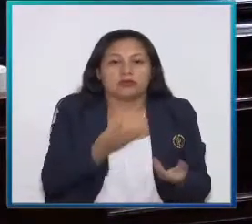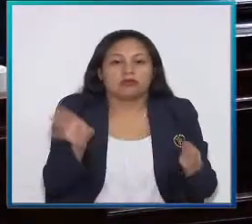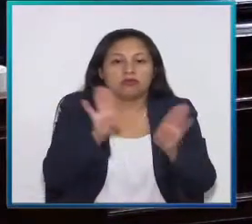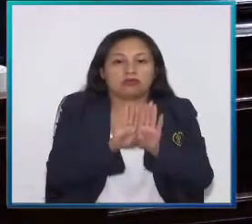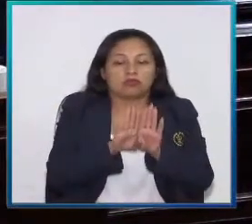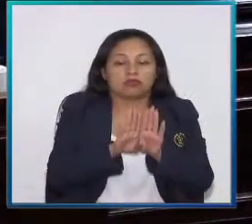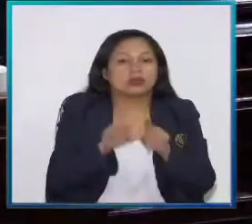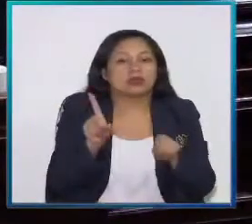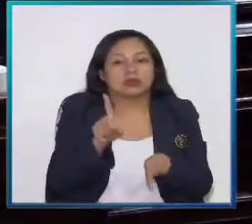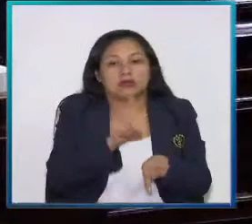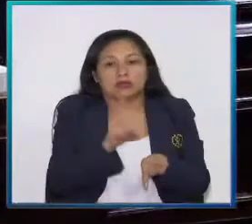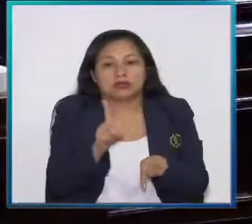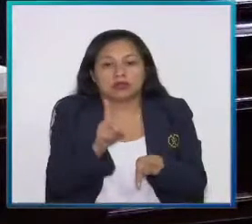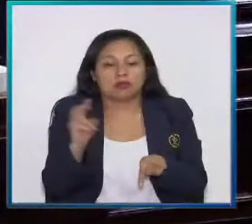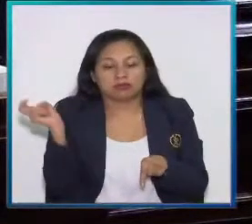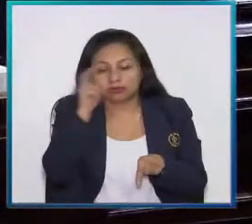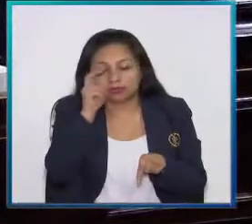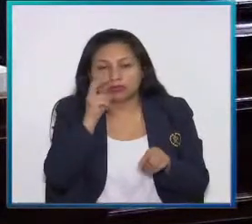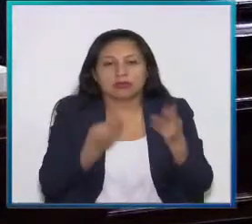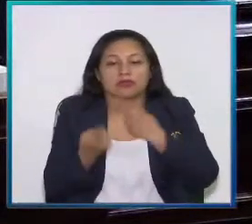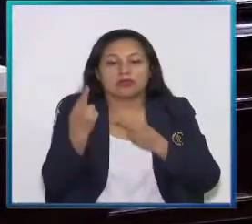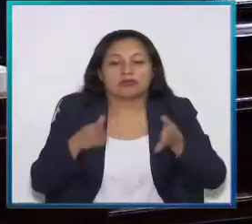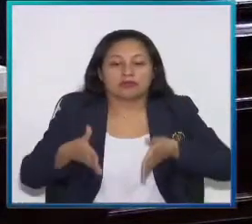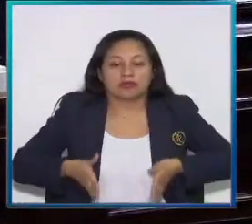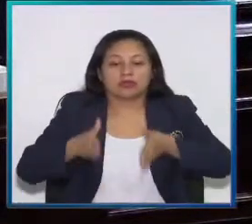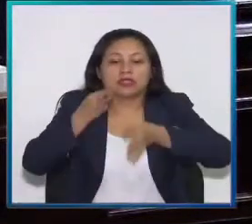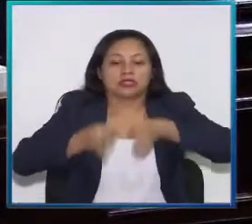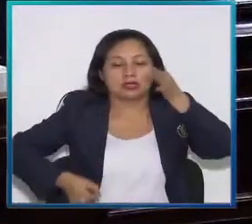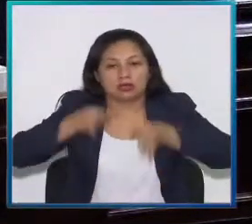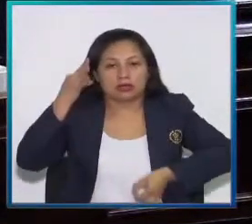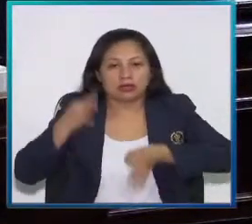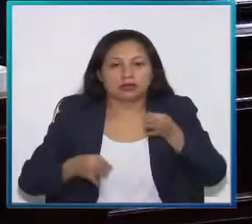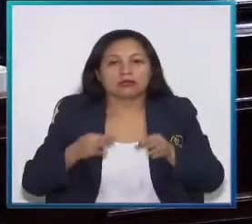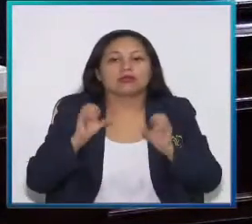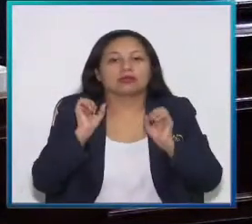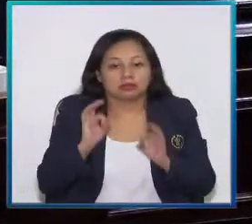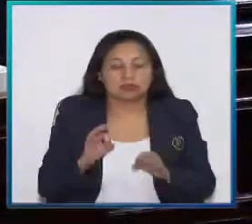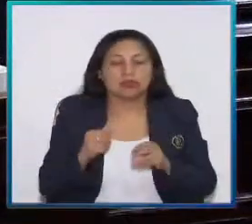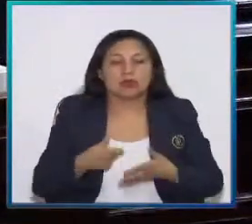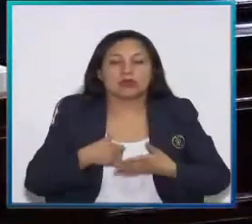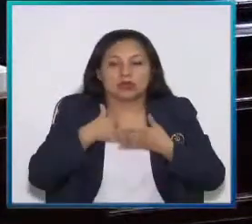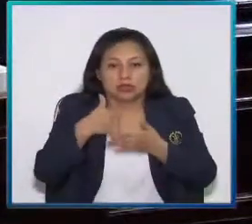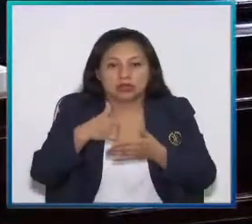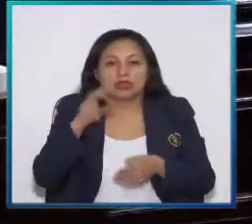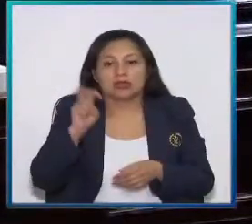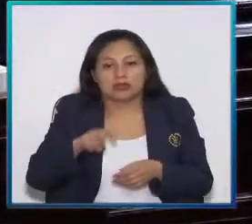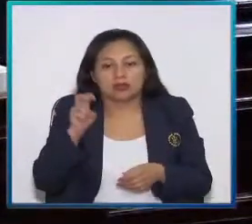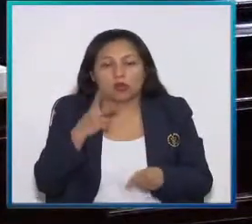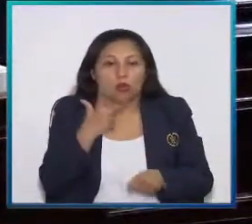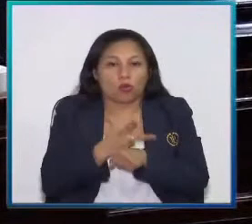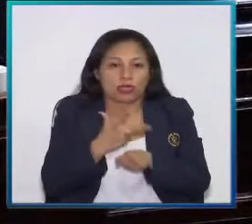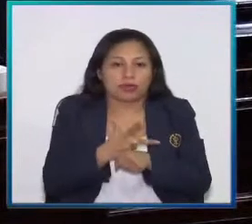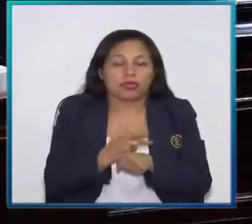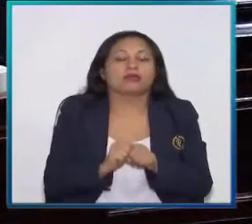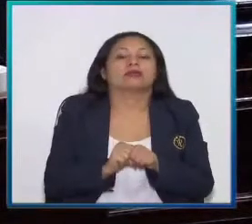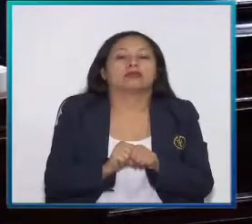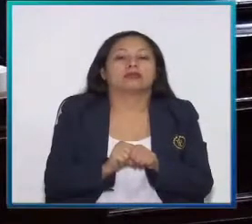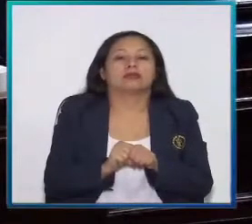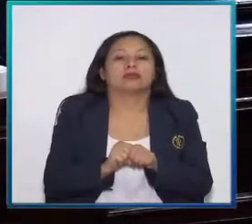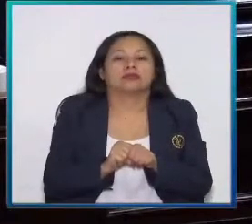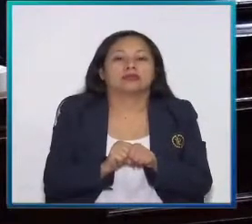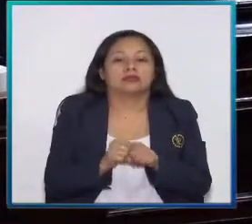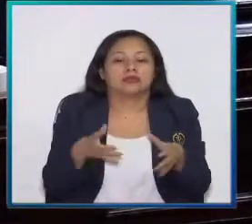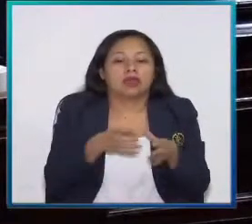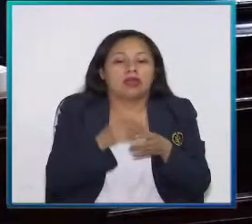los espacios a la corrupción y retomar el camino de la justicia que merecemos como guatemaltecas y guatemaltecos.